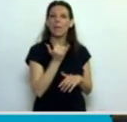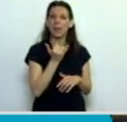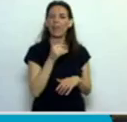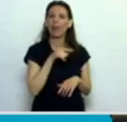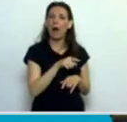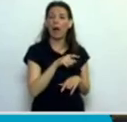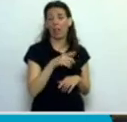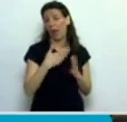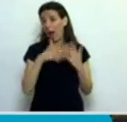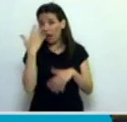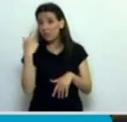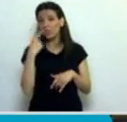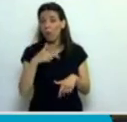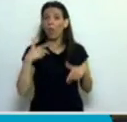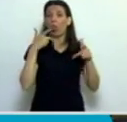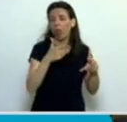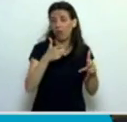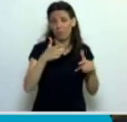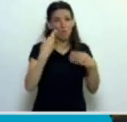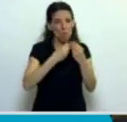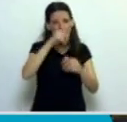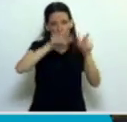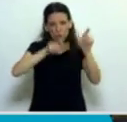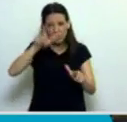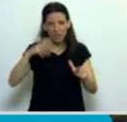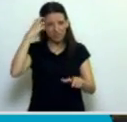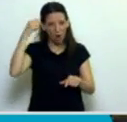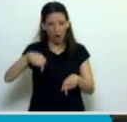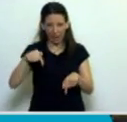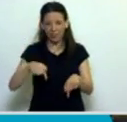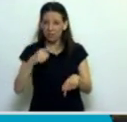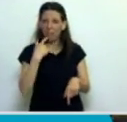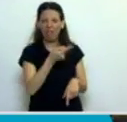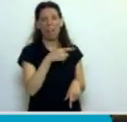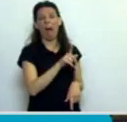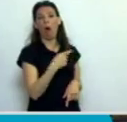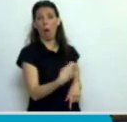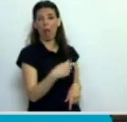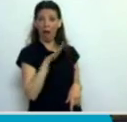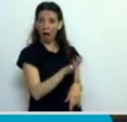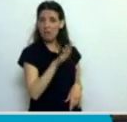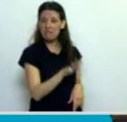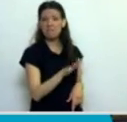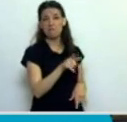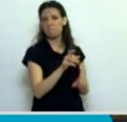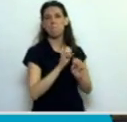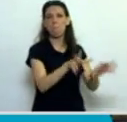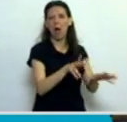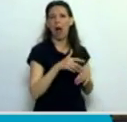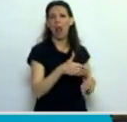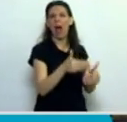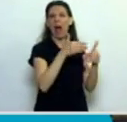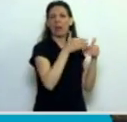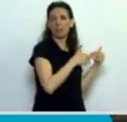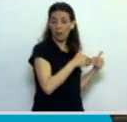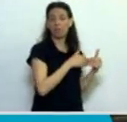fue denostada y muchos parlamentarios decían que con esa fórmula los jubilados iban a atrasarse. La vida